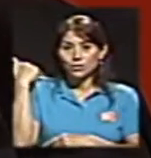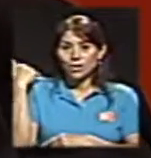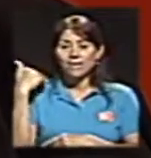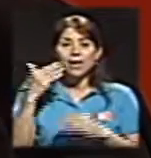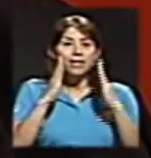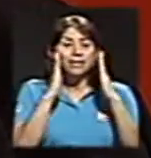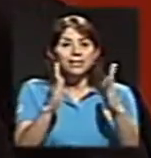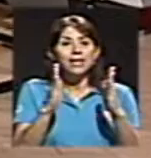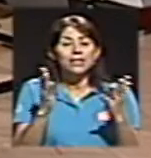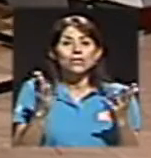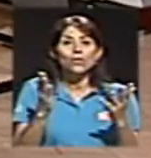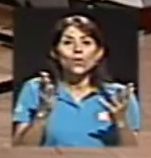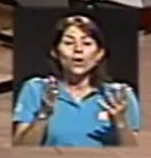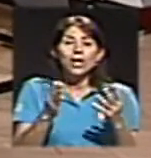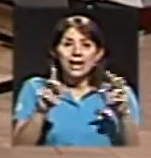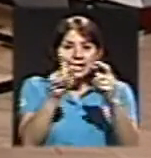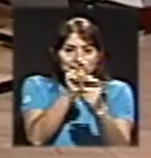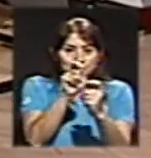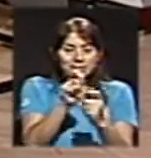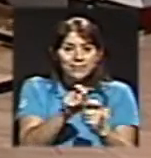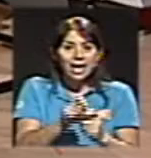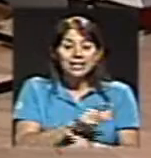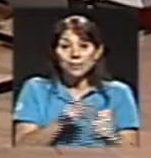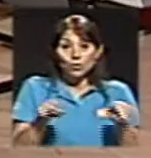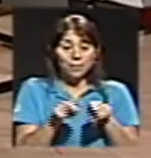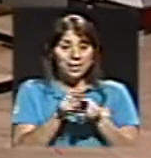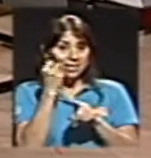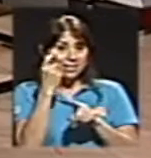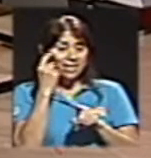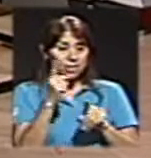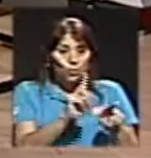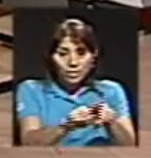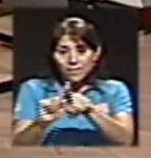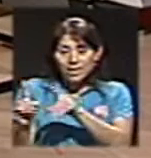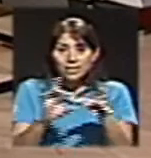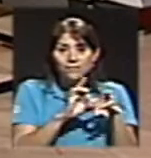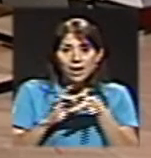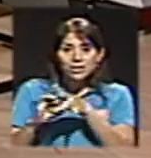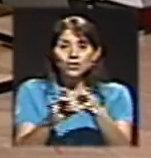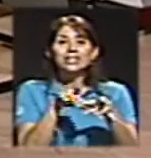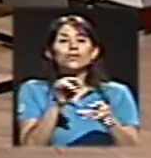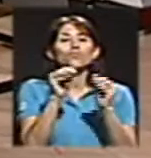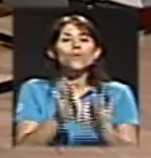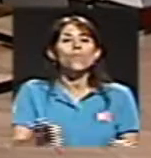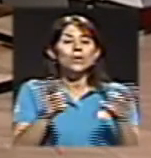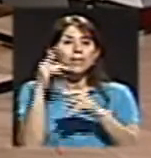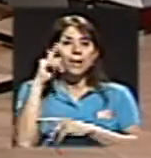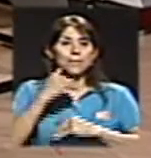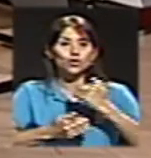atendiendo, digamos, a las especificidades, pero también entendiendo las interrelaciones, es la clave del proceso. El proceso